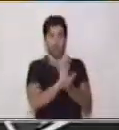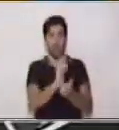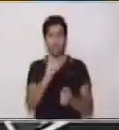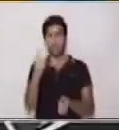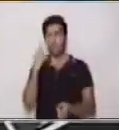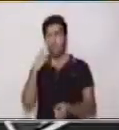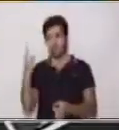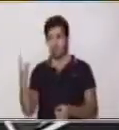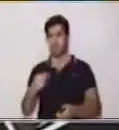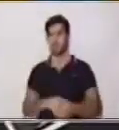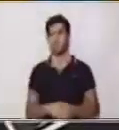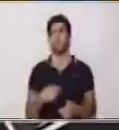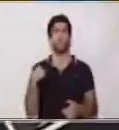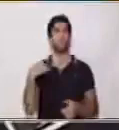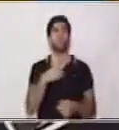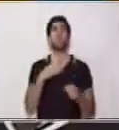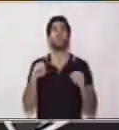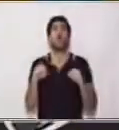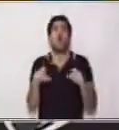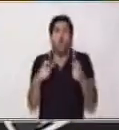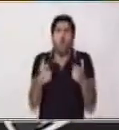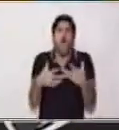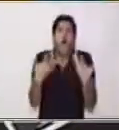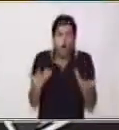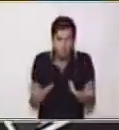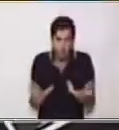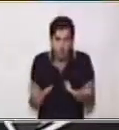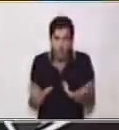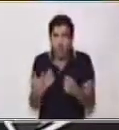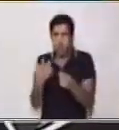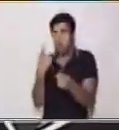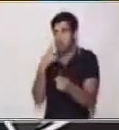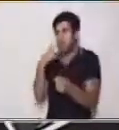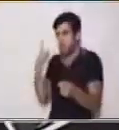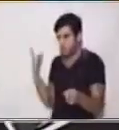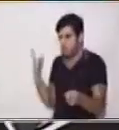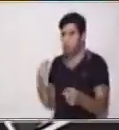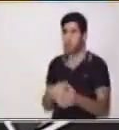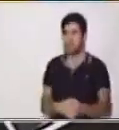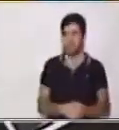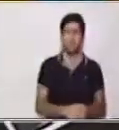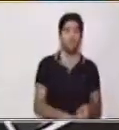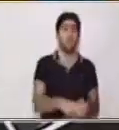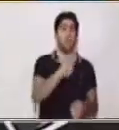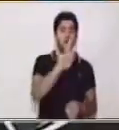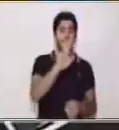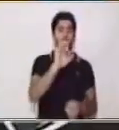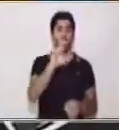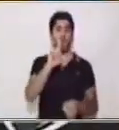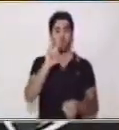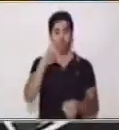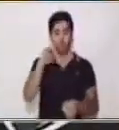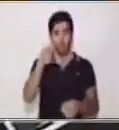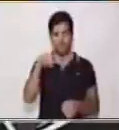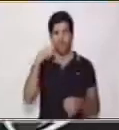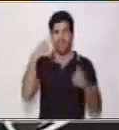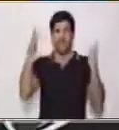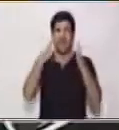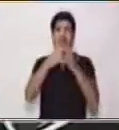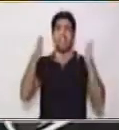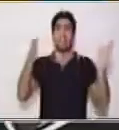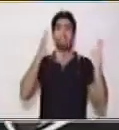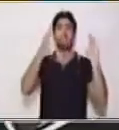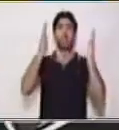30 metros cúbicos. ¿Cómo vamos a hacer eso? El volumen del almacén, que es de 30 metros